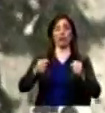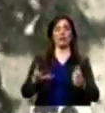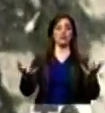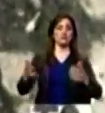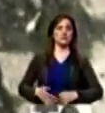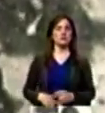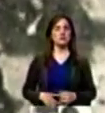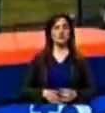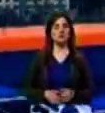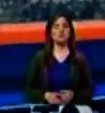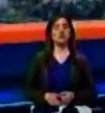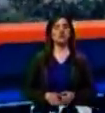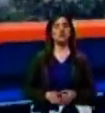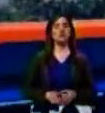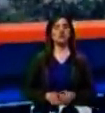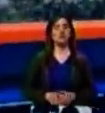de los vehículos.